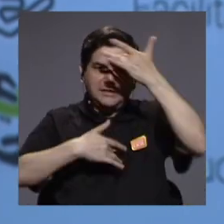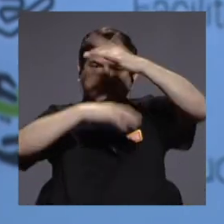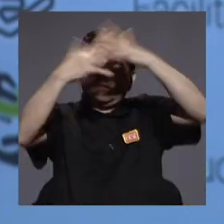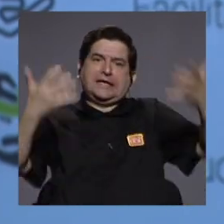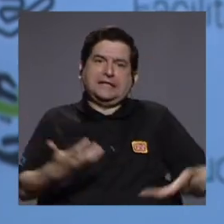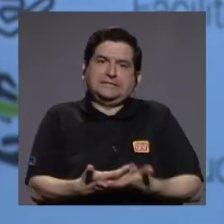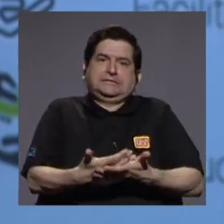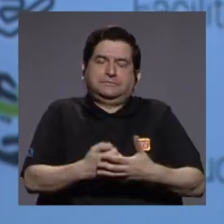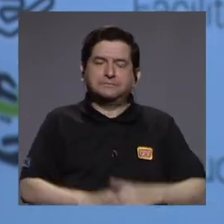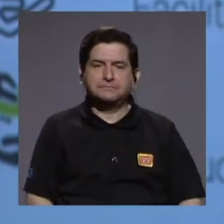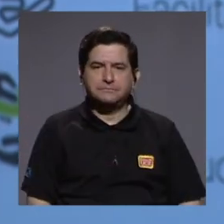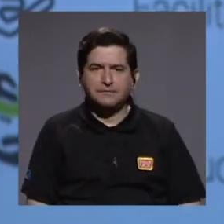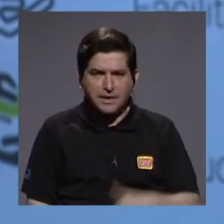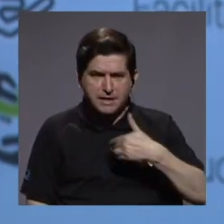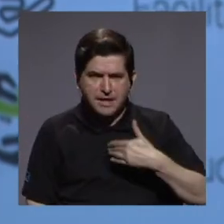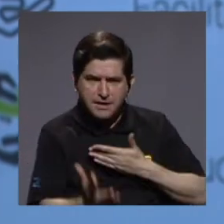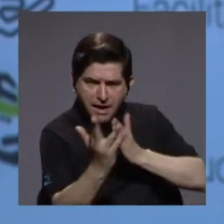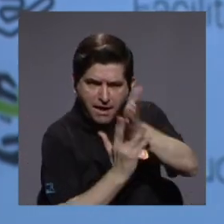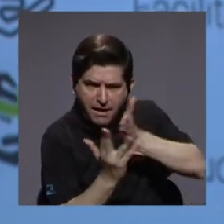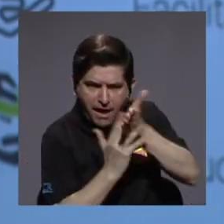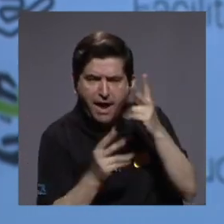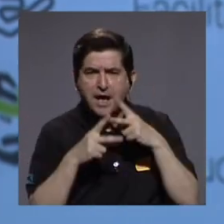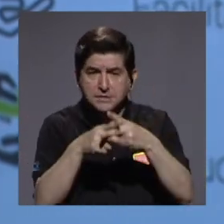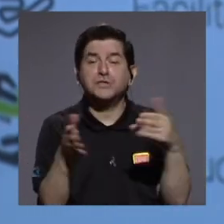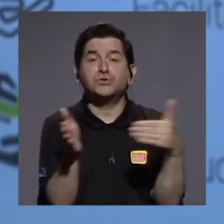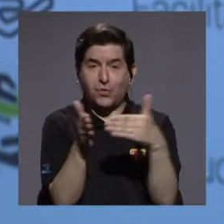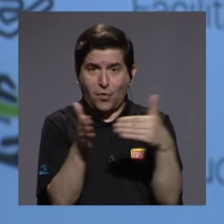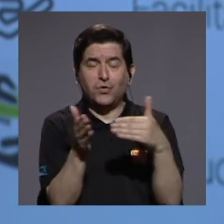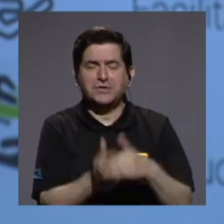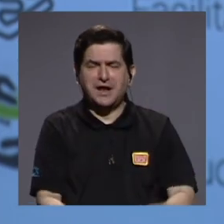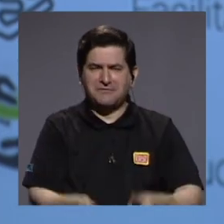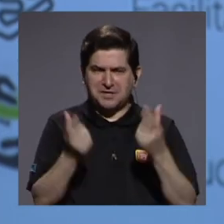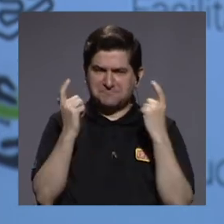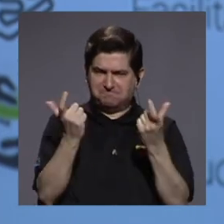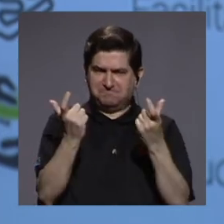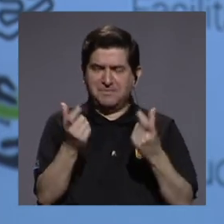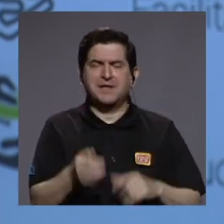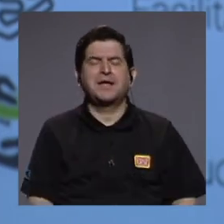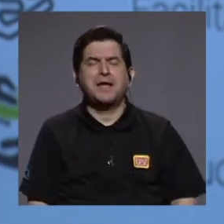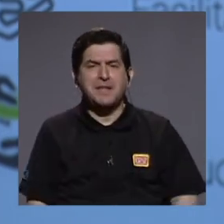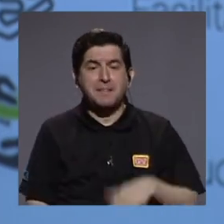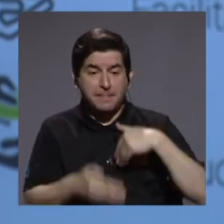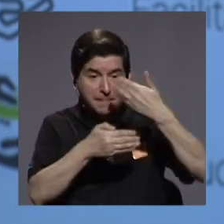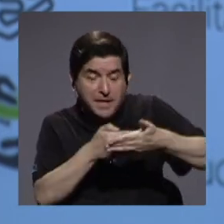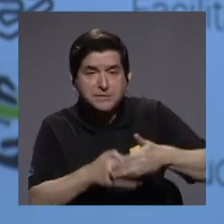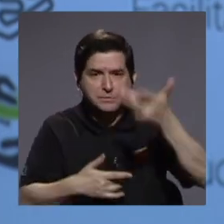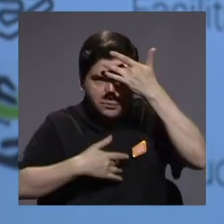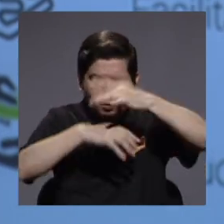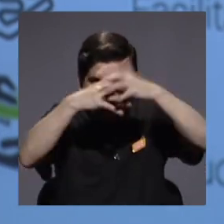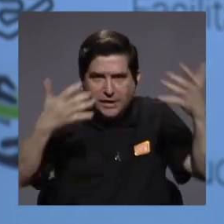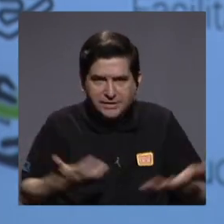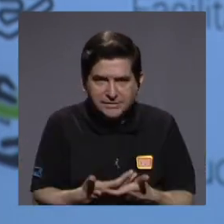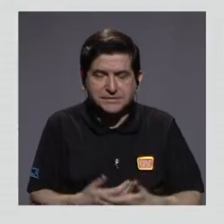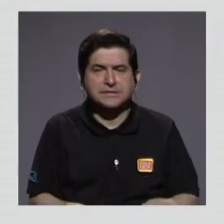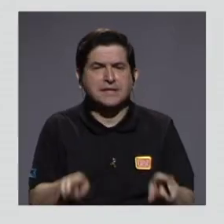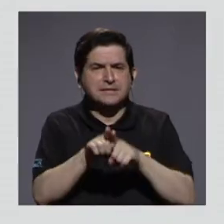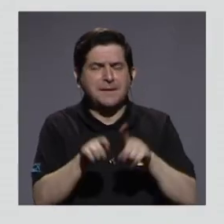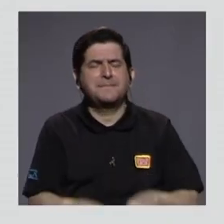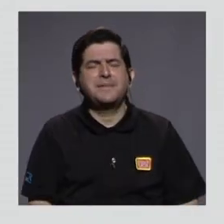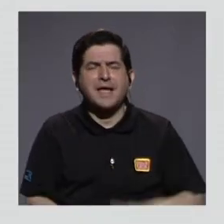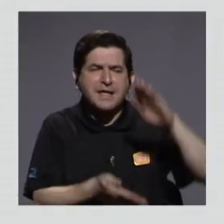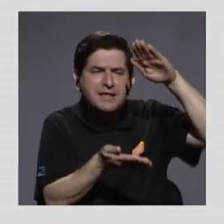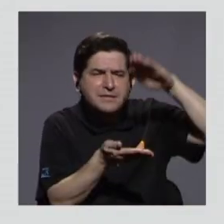y que si tienes acceso al crédito va a volver a ser rentable después de la pandemia y el otro aspecto que es muy importante la reducción del margen de